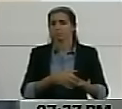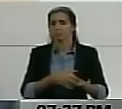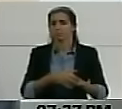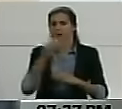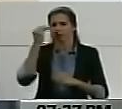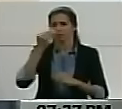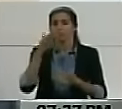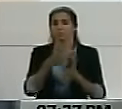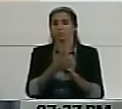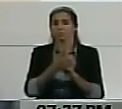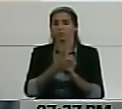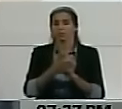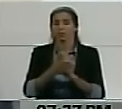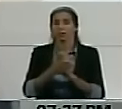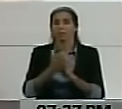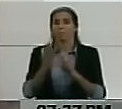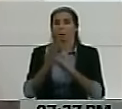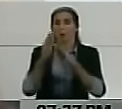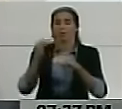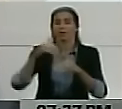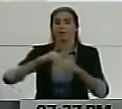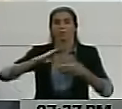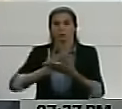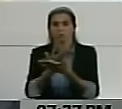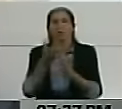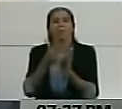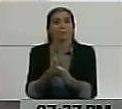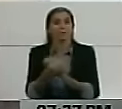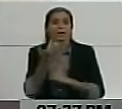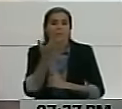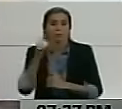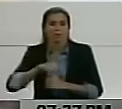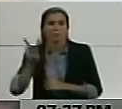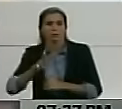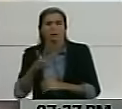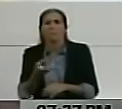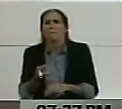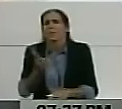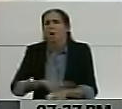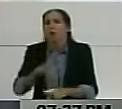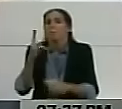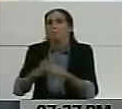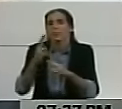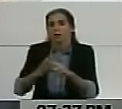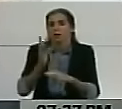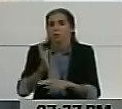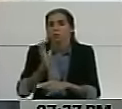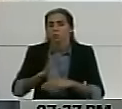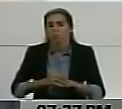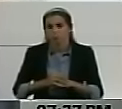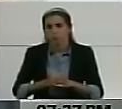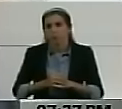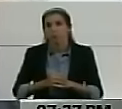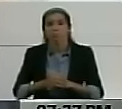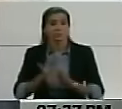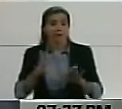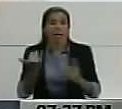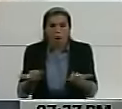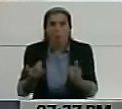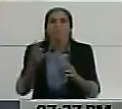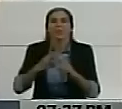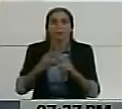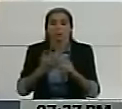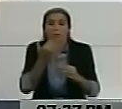de matar el camino electoral colocarían a nuestro país en una situación más peligrosa de la que hoy ya tenemos. A